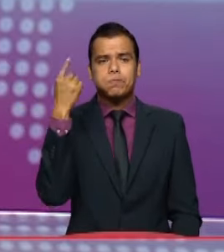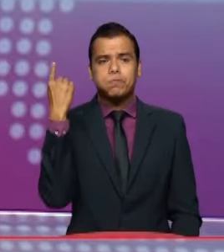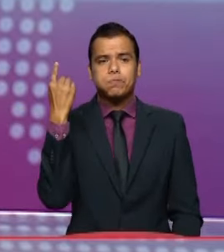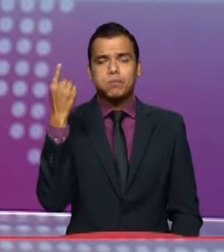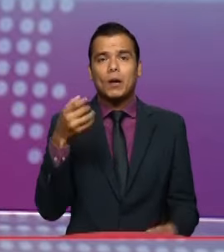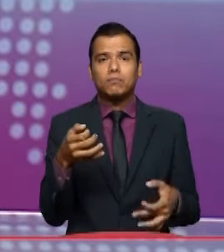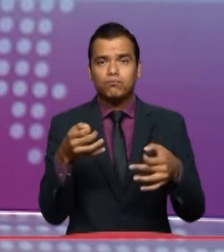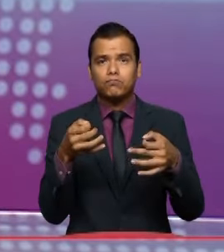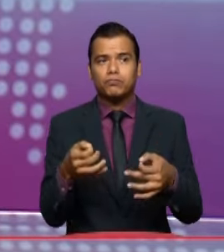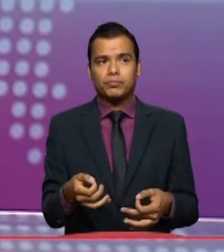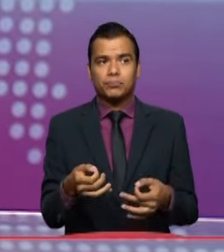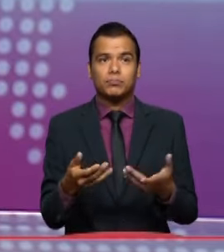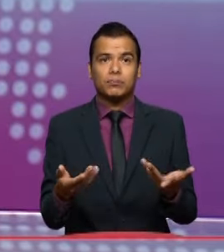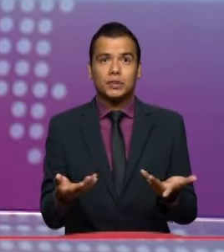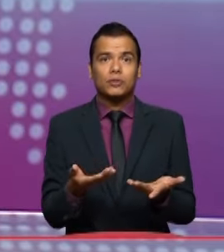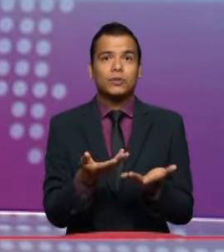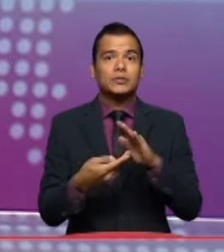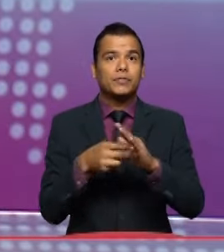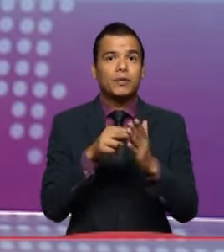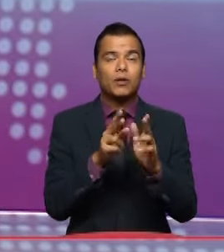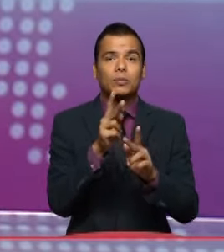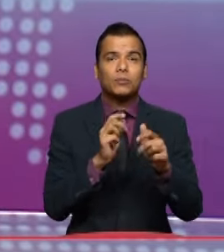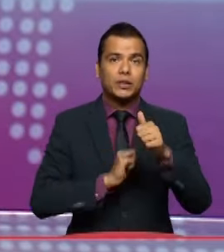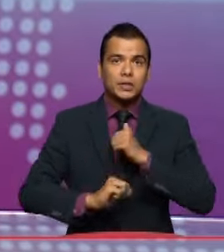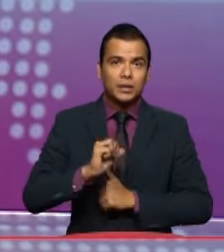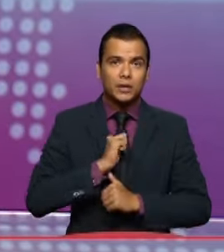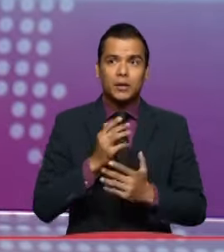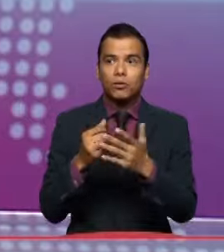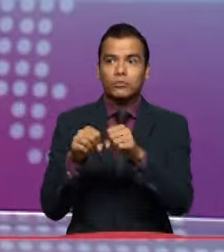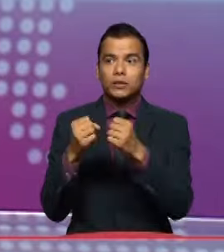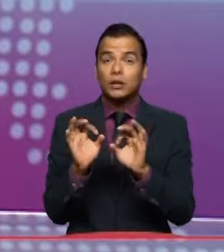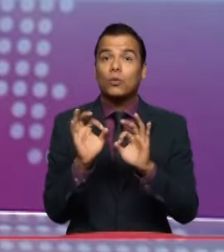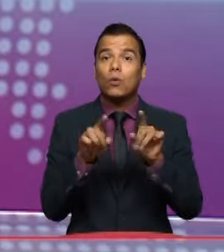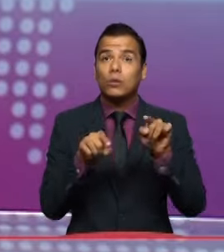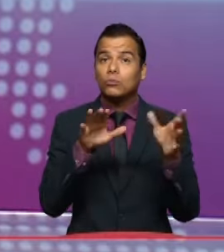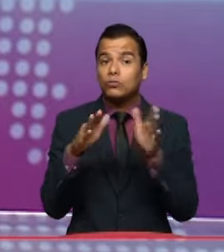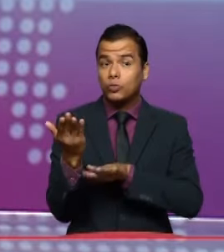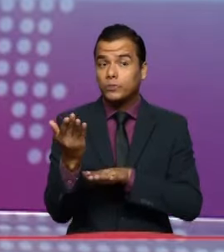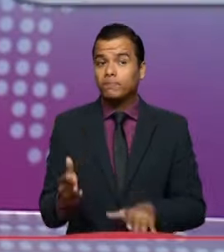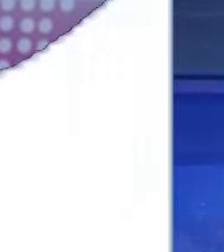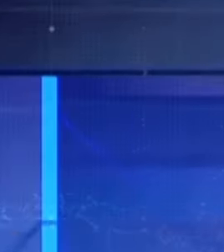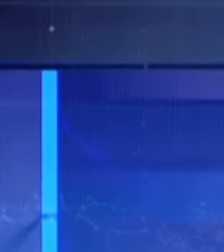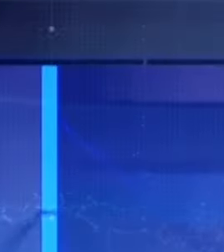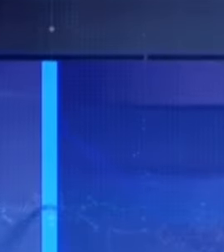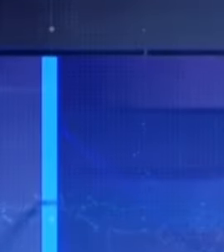lesiones personales, daño a la propiedad y en algunos casos, muertes.